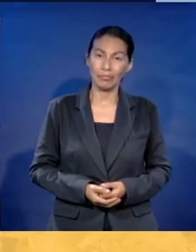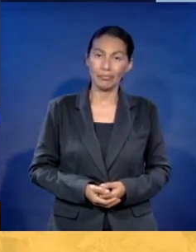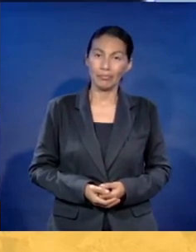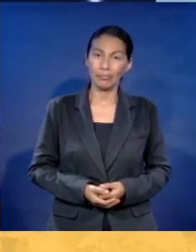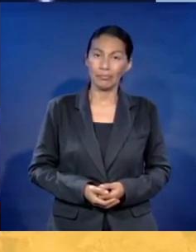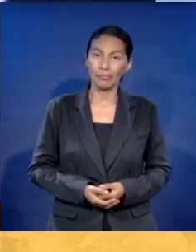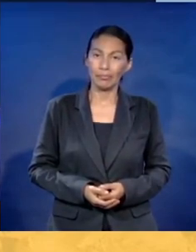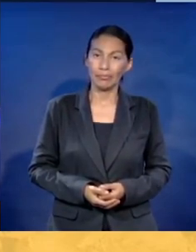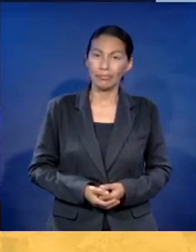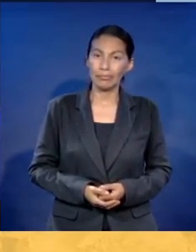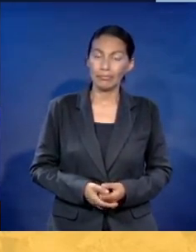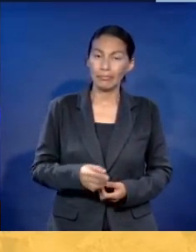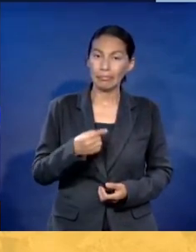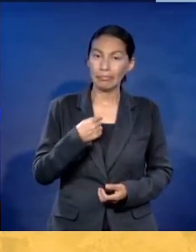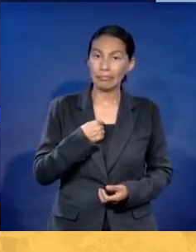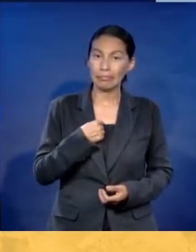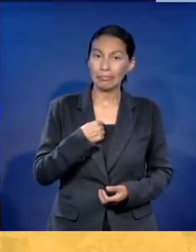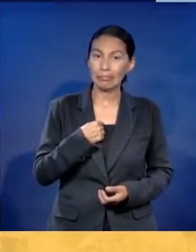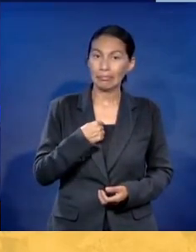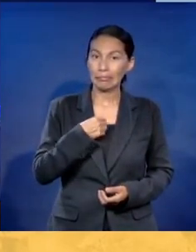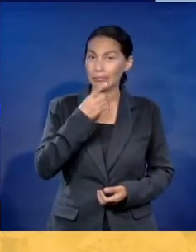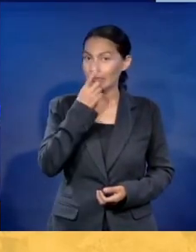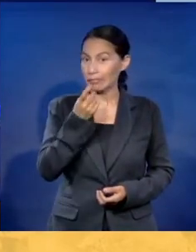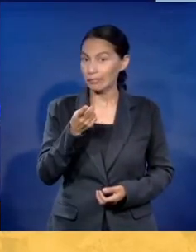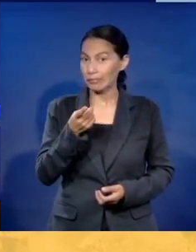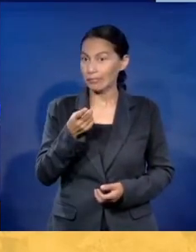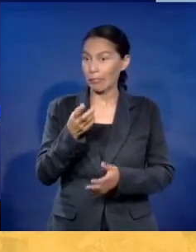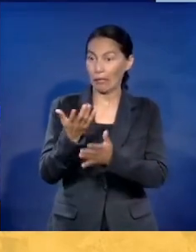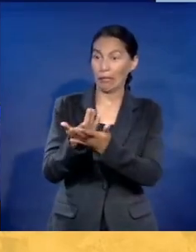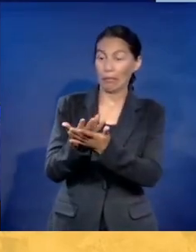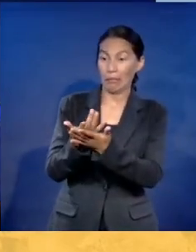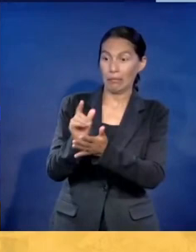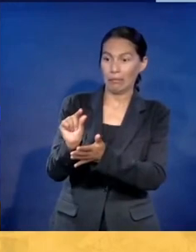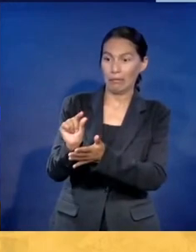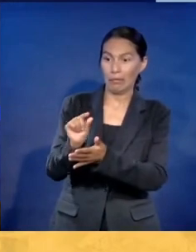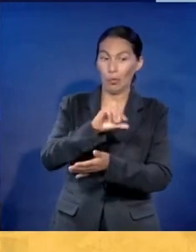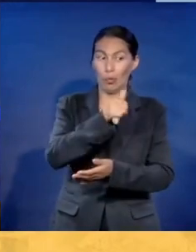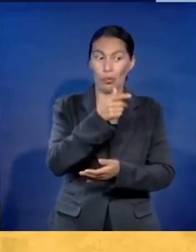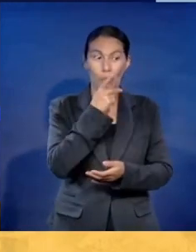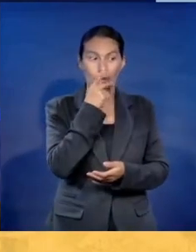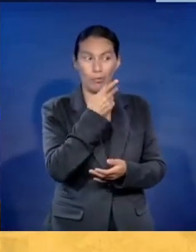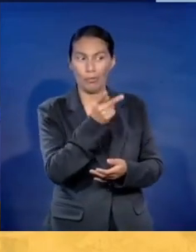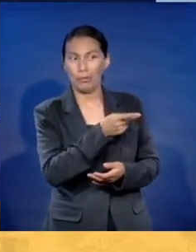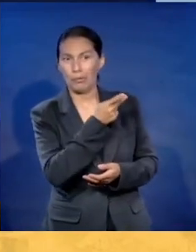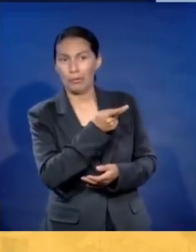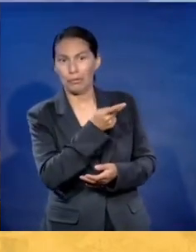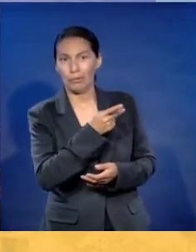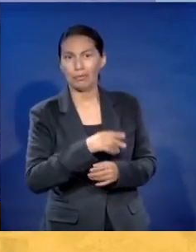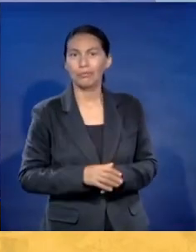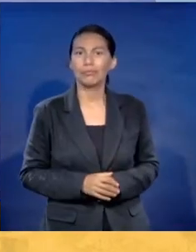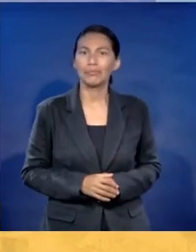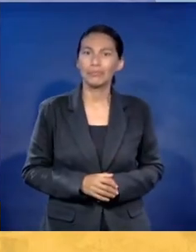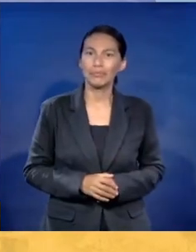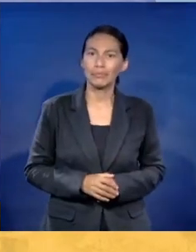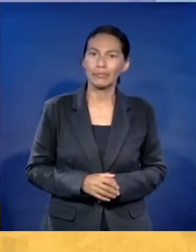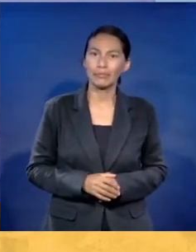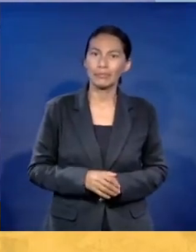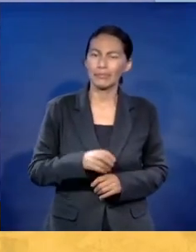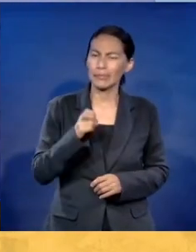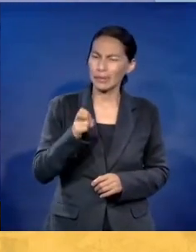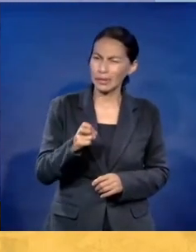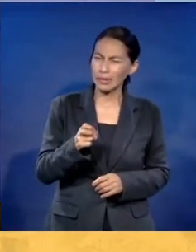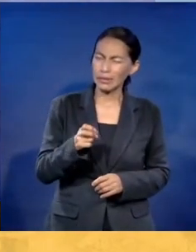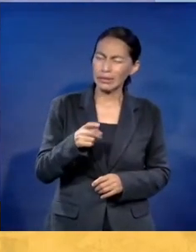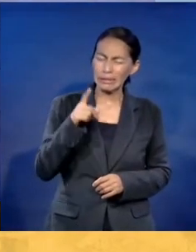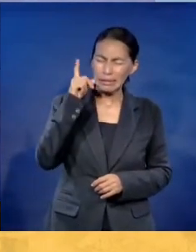Y de verdad que me daban muchas ganas de decirle Espéreme déjeme le hablo otro pastor ese asunto del adulterio es un